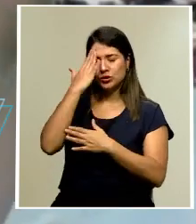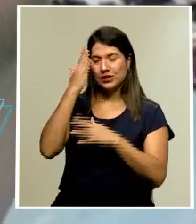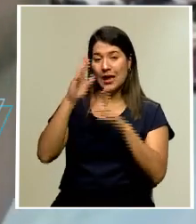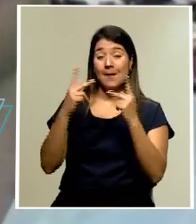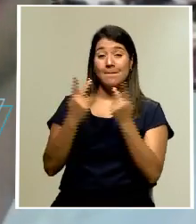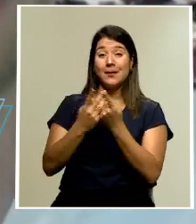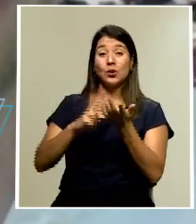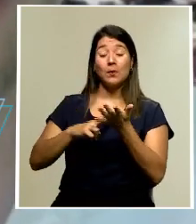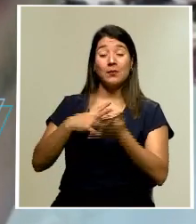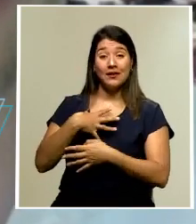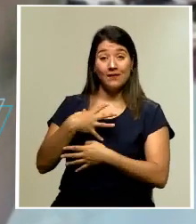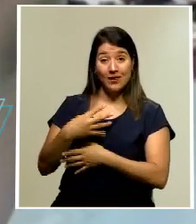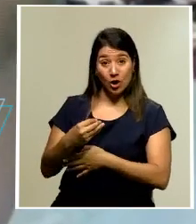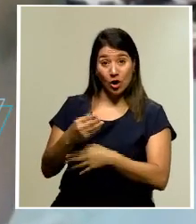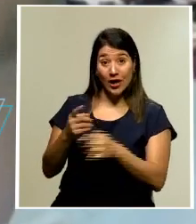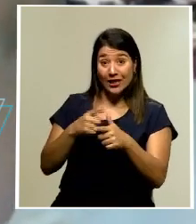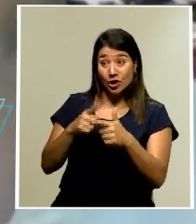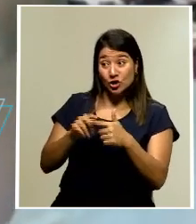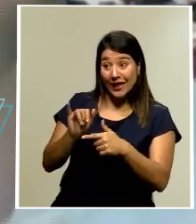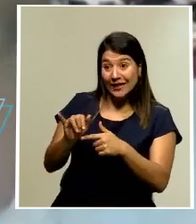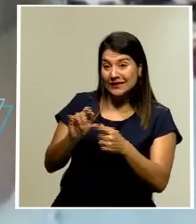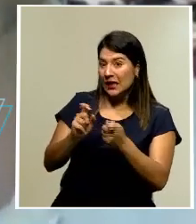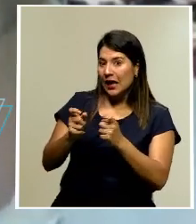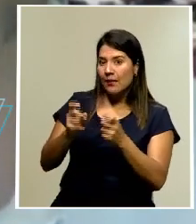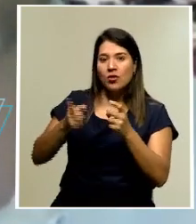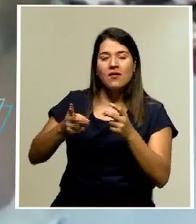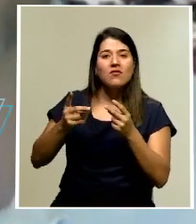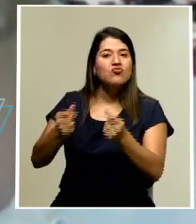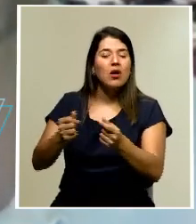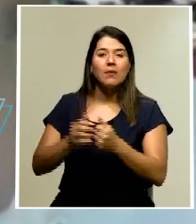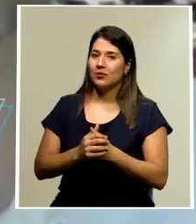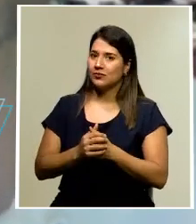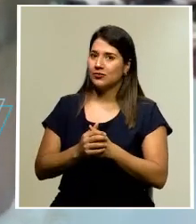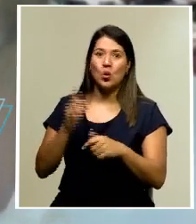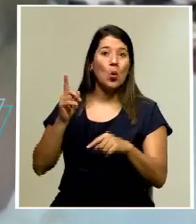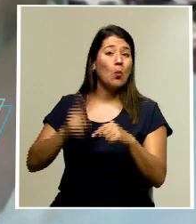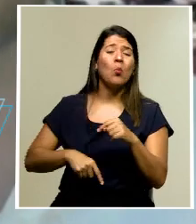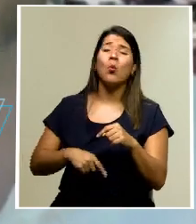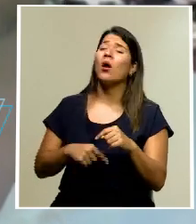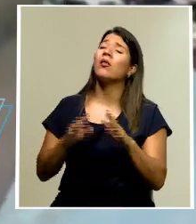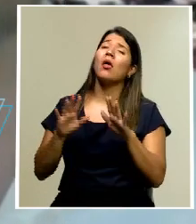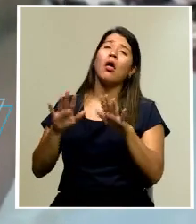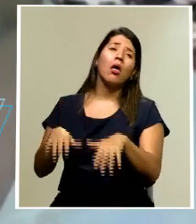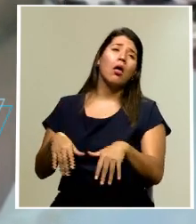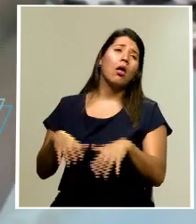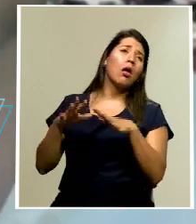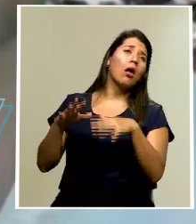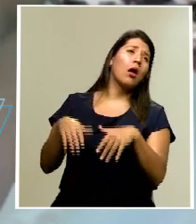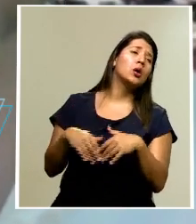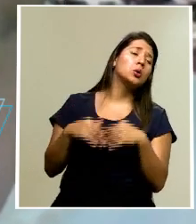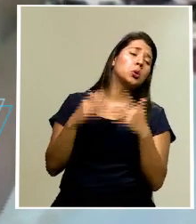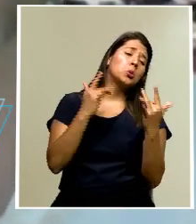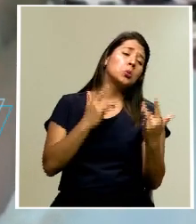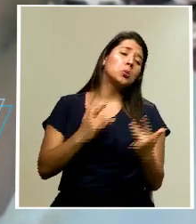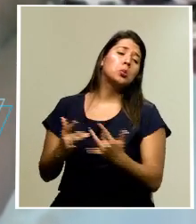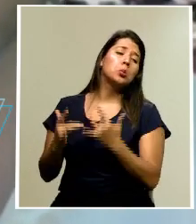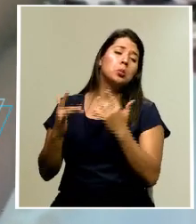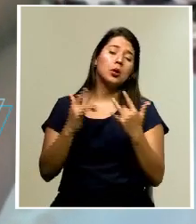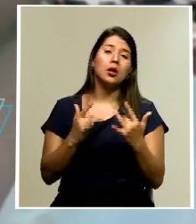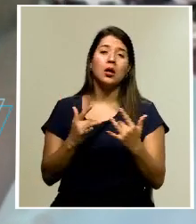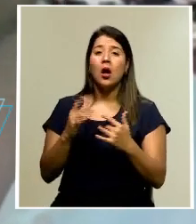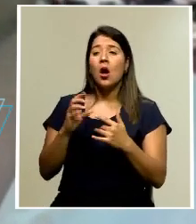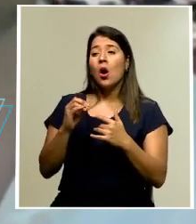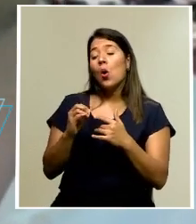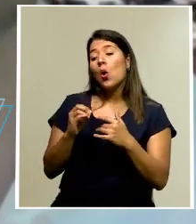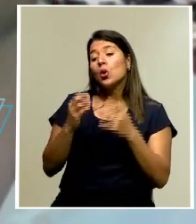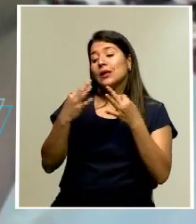Liberación Nacional, y ese movimiento tiene que hacerlo muy rápido. Ernesto no puede darse el lujo de quedarse lamiéndose las heridas y tratando de llegar a